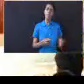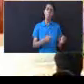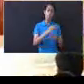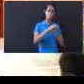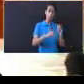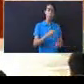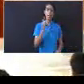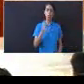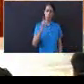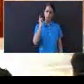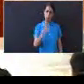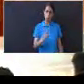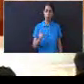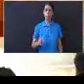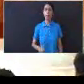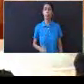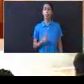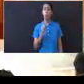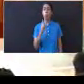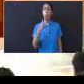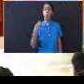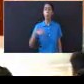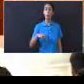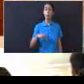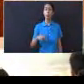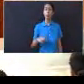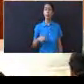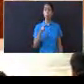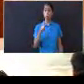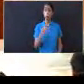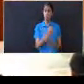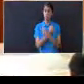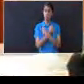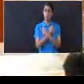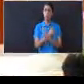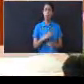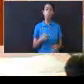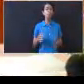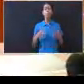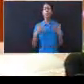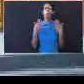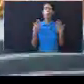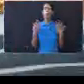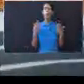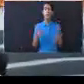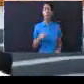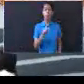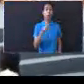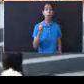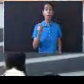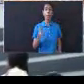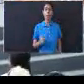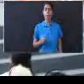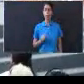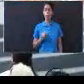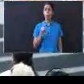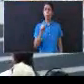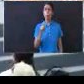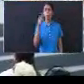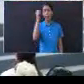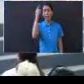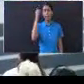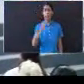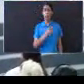por algo. A la persona que usted ama suspira por algo. Y usted ama y sabe que ese deseo se vuelve en una orden interna